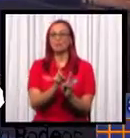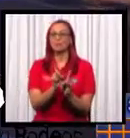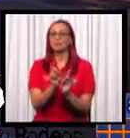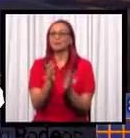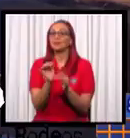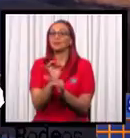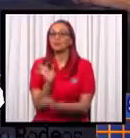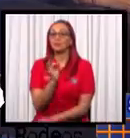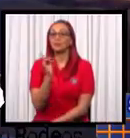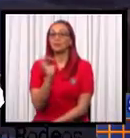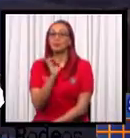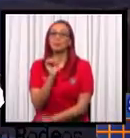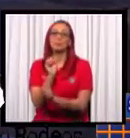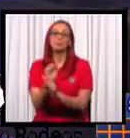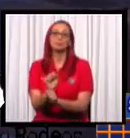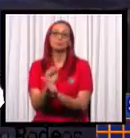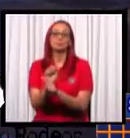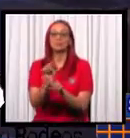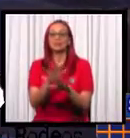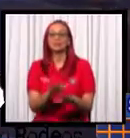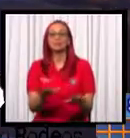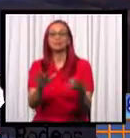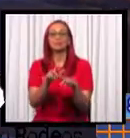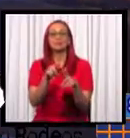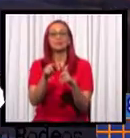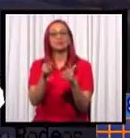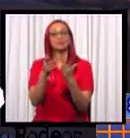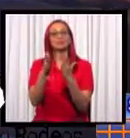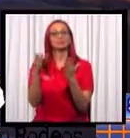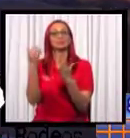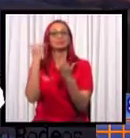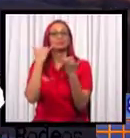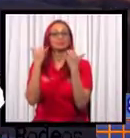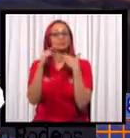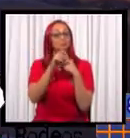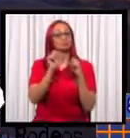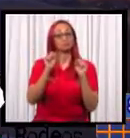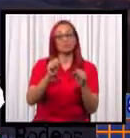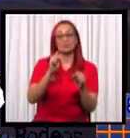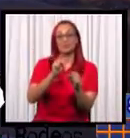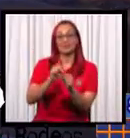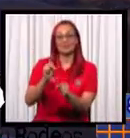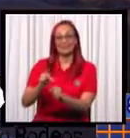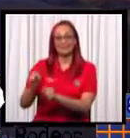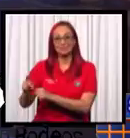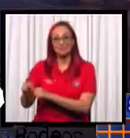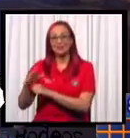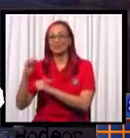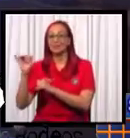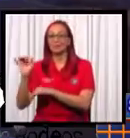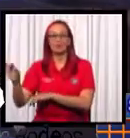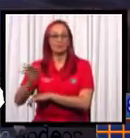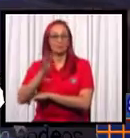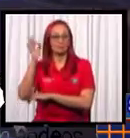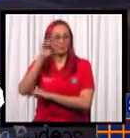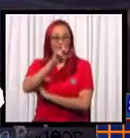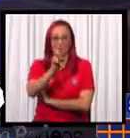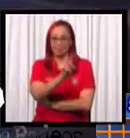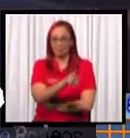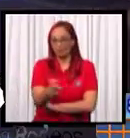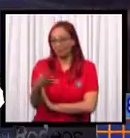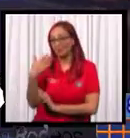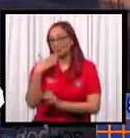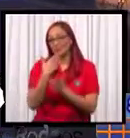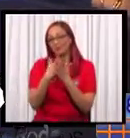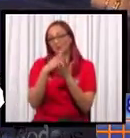como es costumbre en este espacio, abriremos la línea para que ustedes participen y de igual forma pregunten, y pues que aprendamos todos,